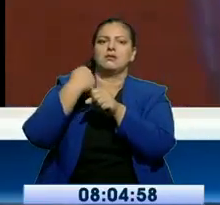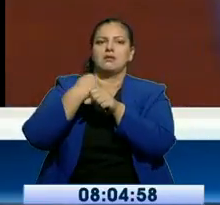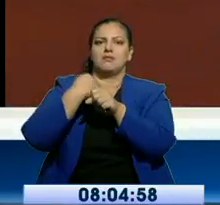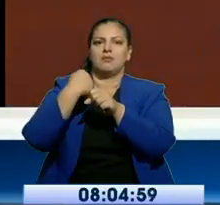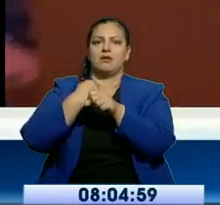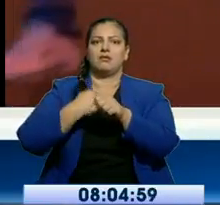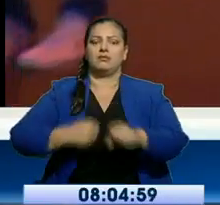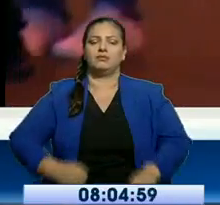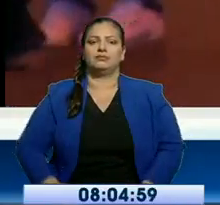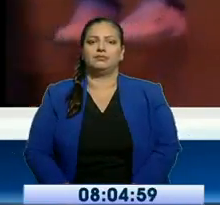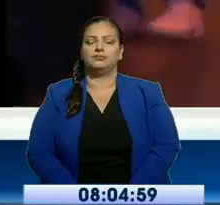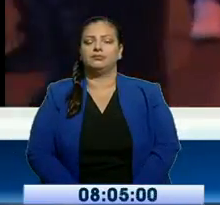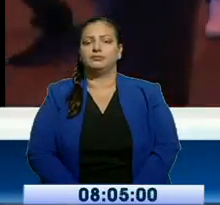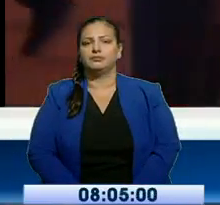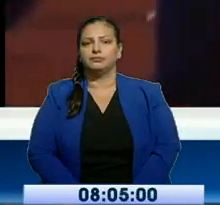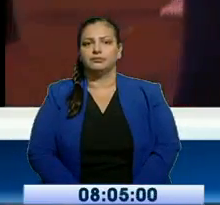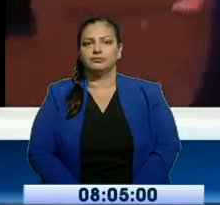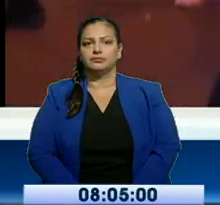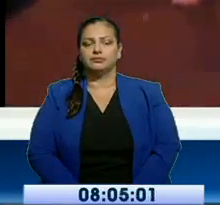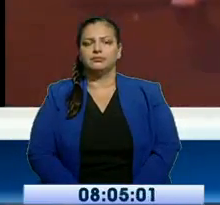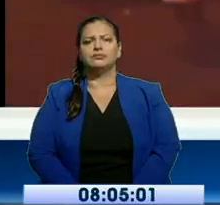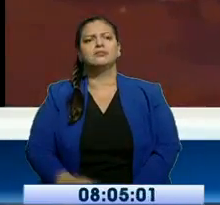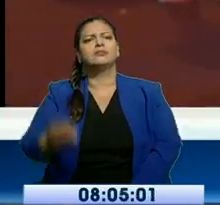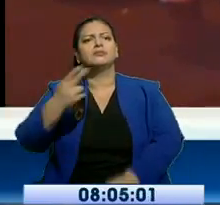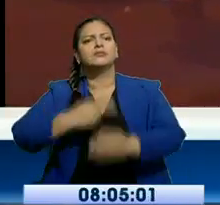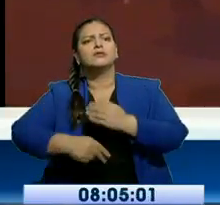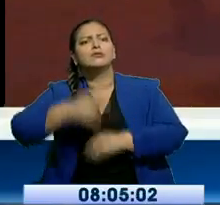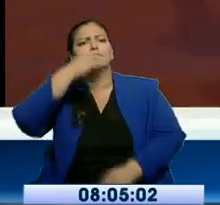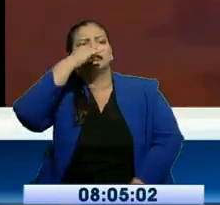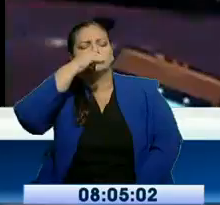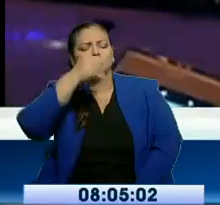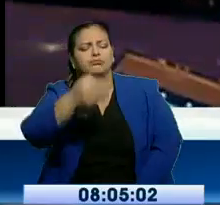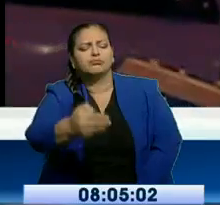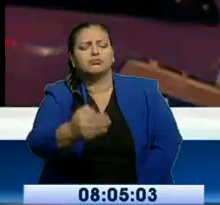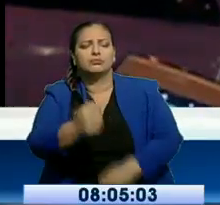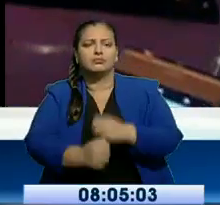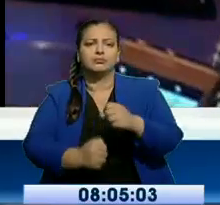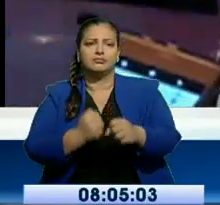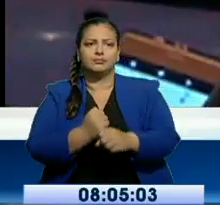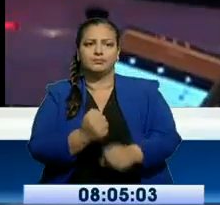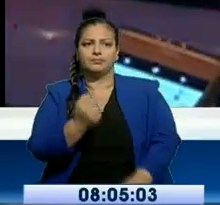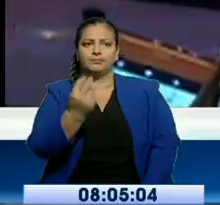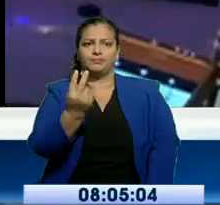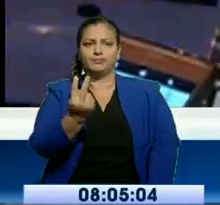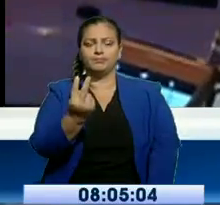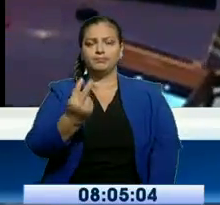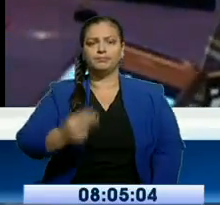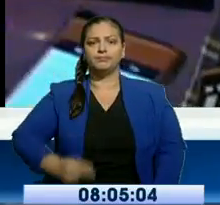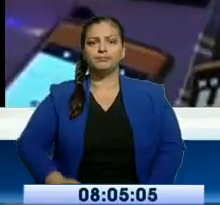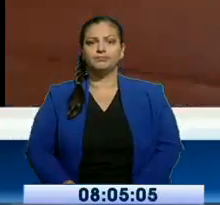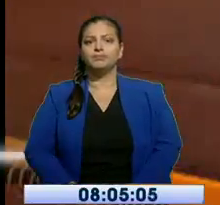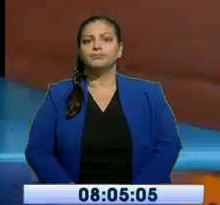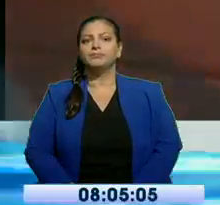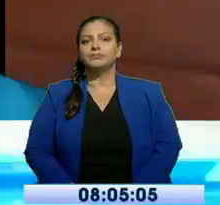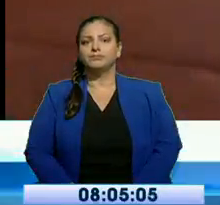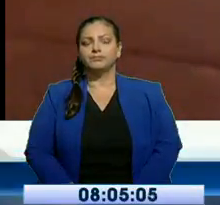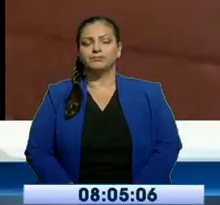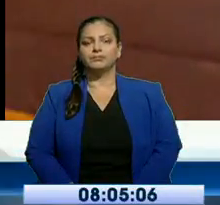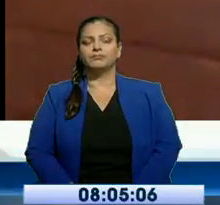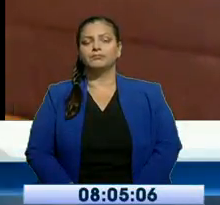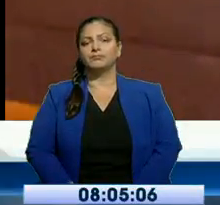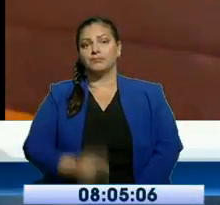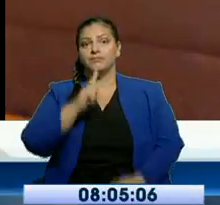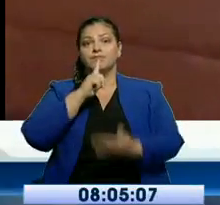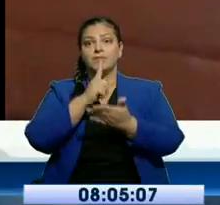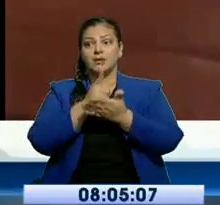baleado. Presuntamente hay dos disparos en el vehículo que de adentro hacia afuera. Habría que determinar